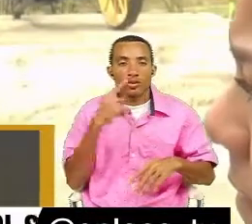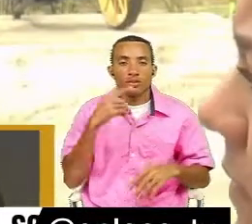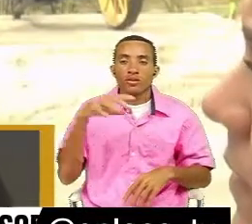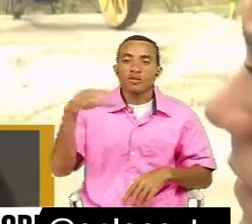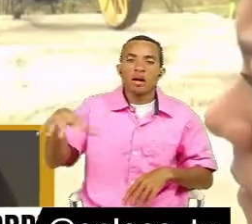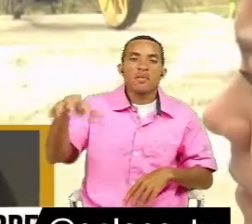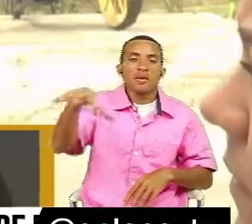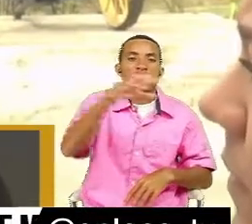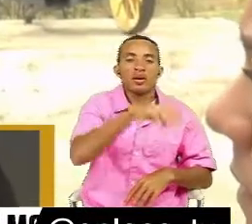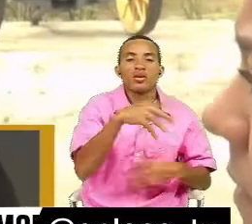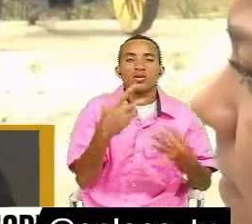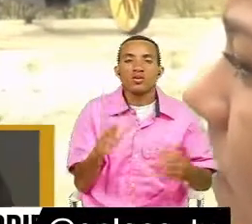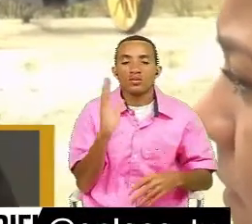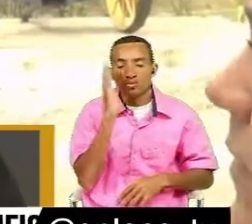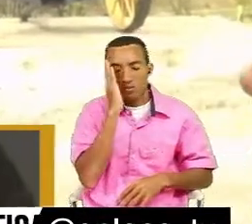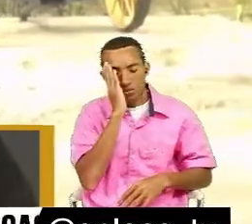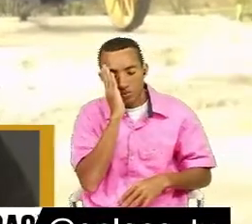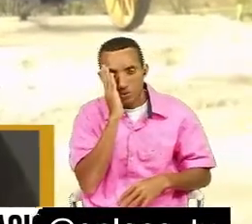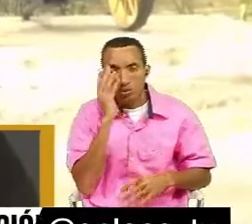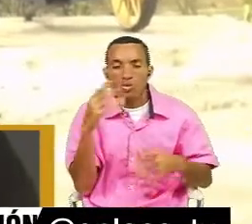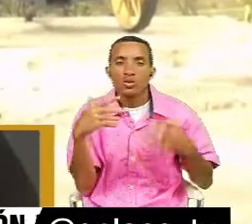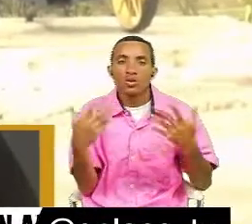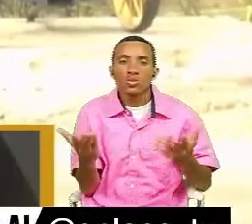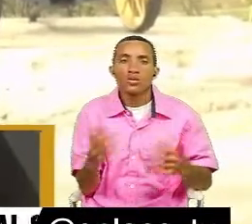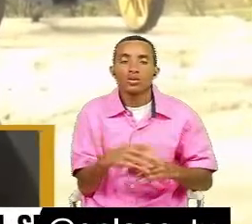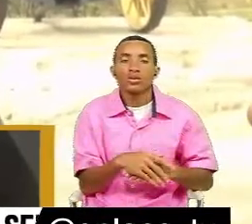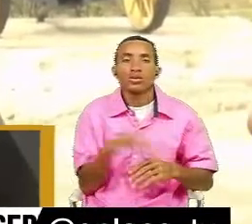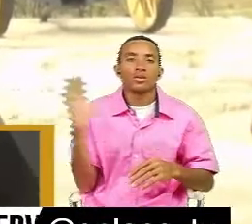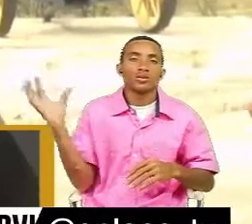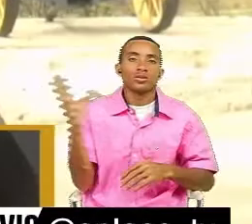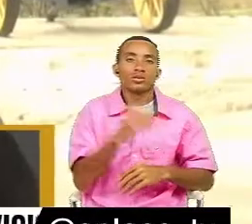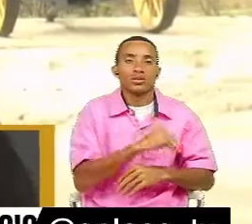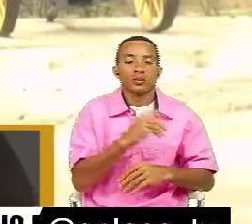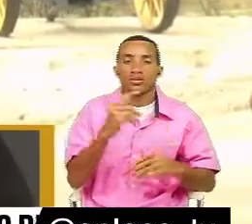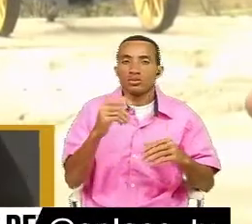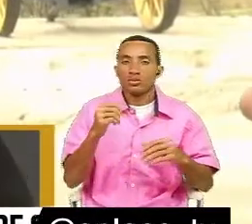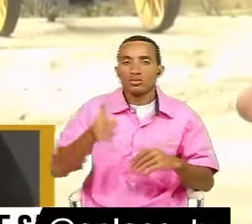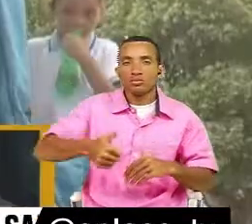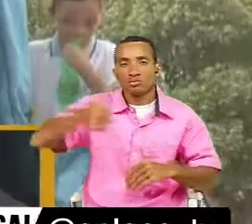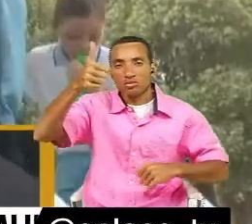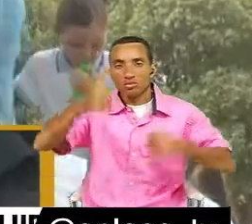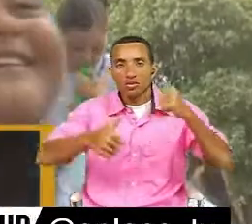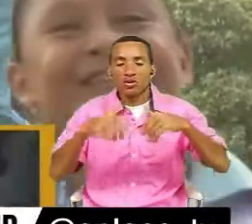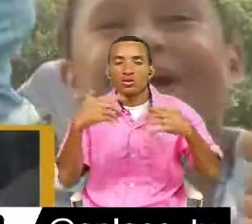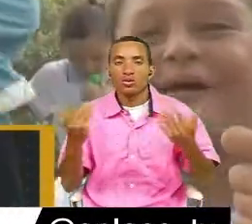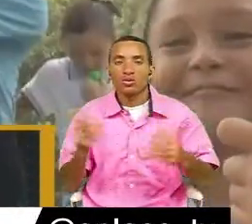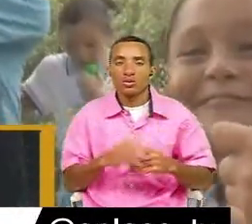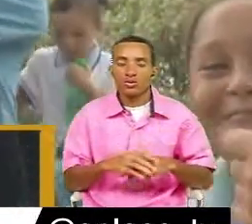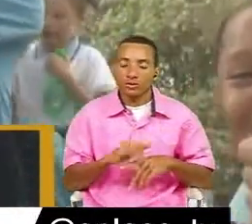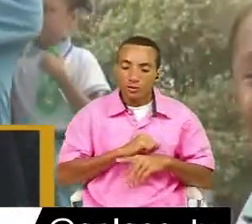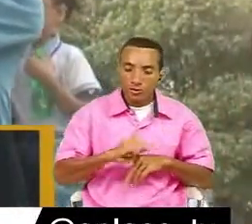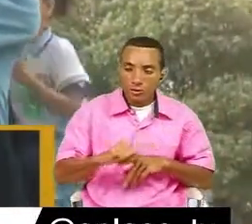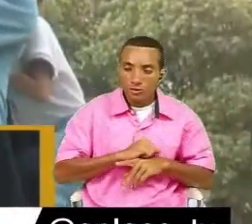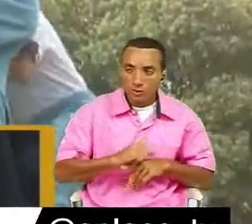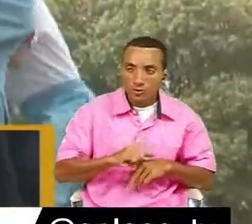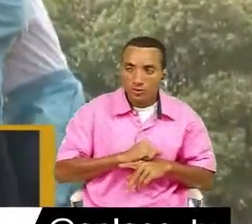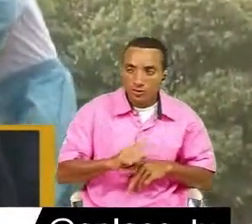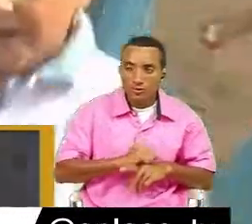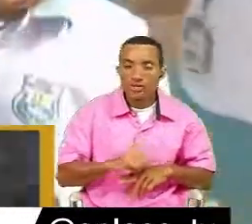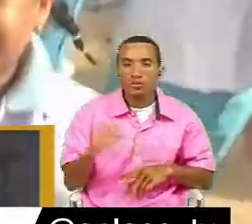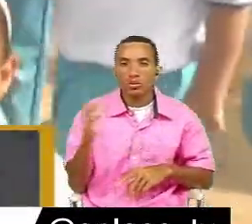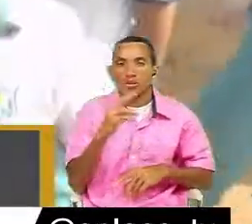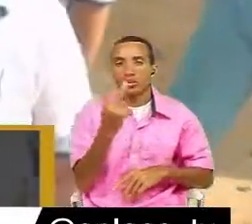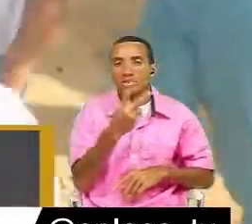cómo duermen nuestros soldados, cómo duermen nuestros oficiales, cómo se entrenan. Alrededor de 200